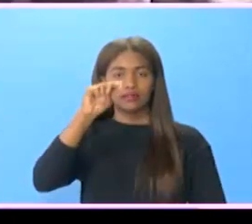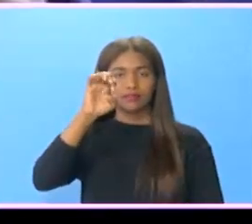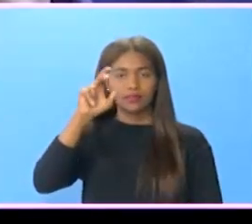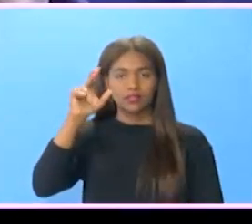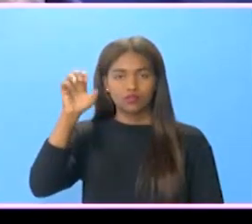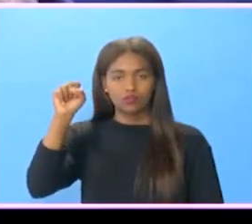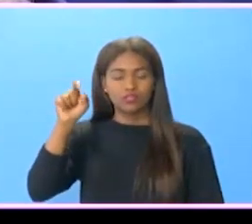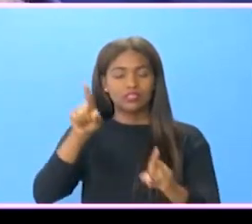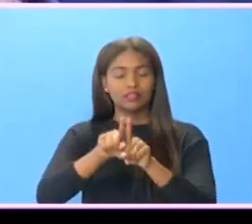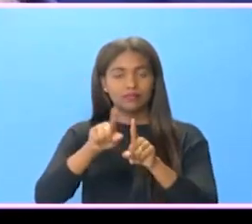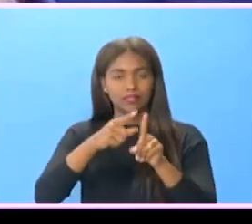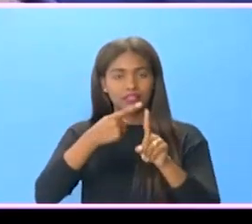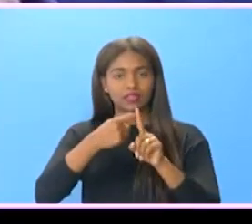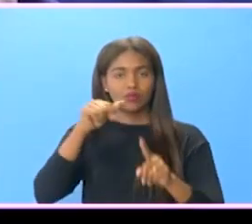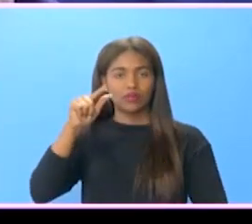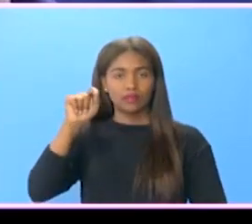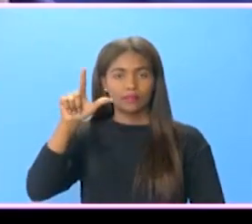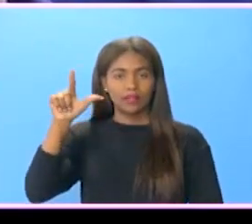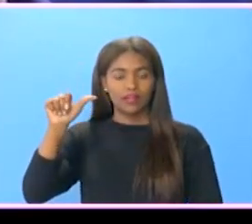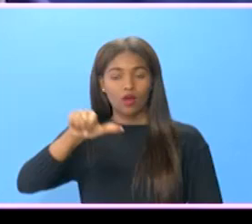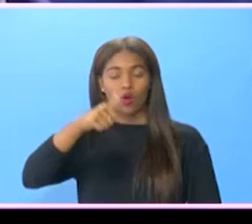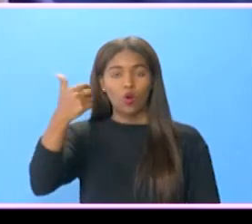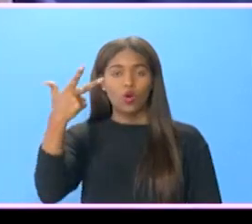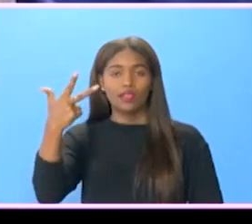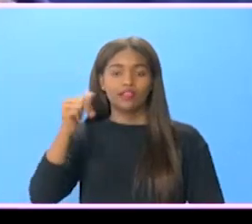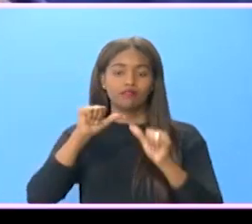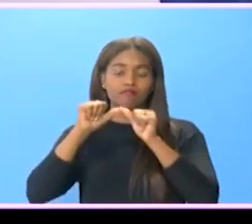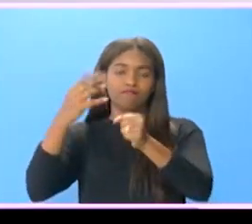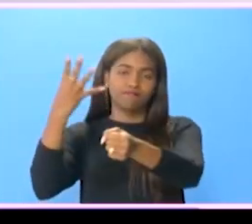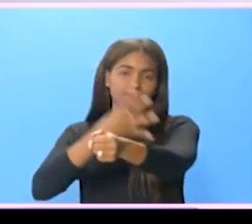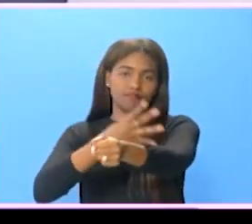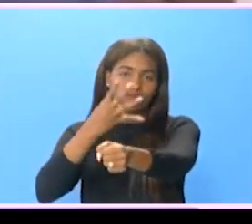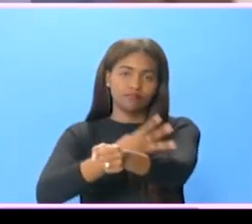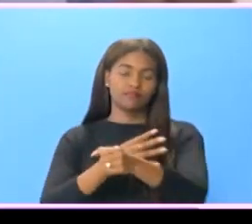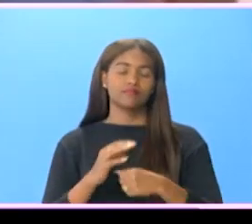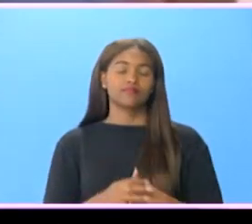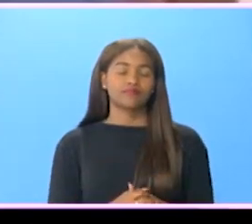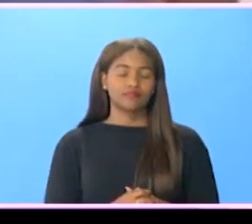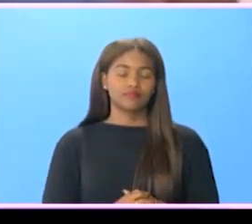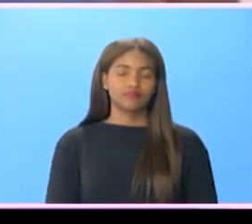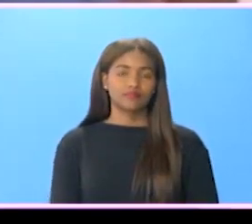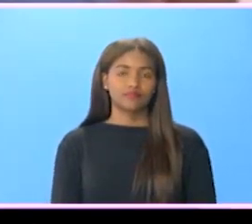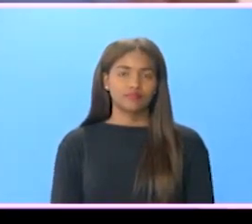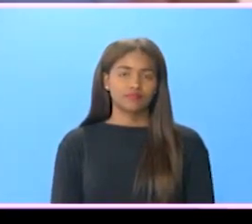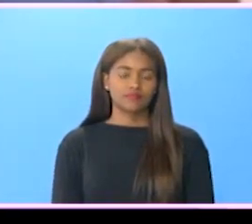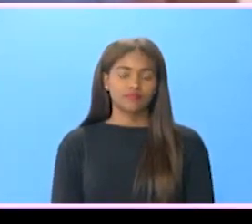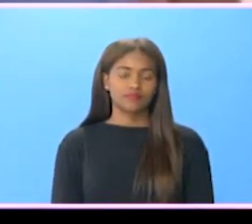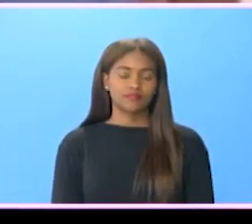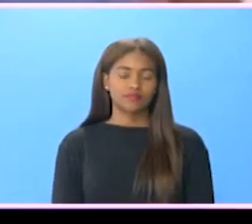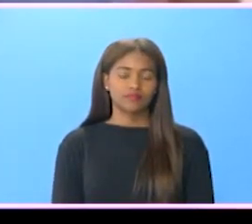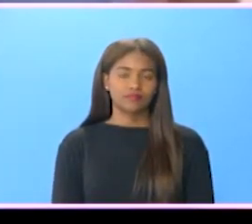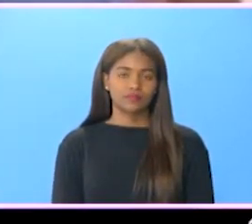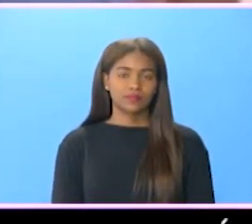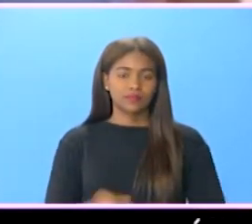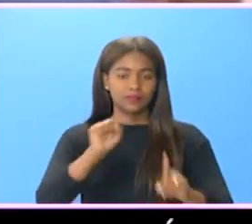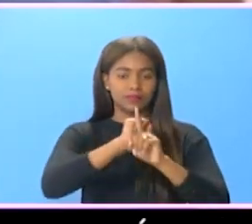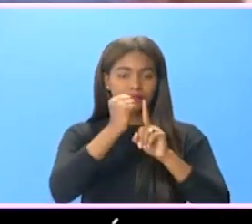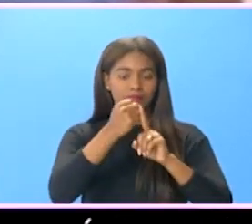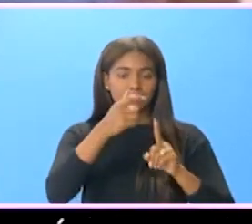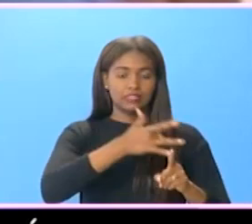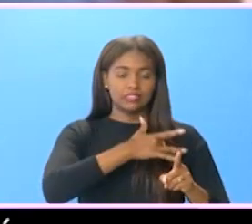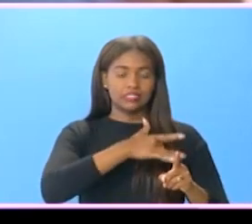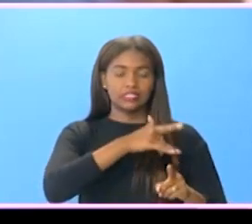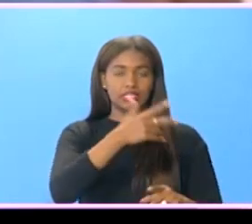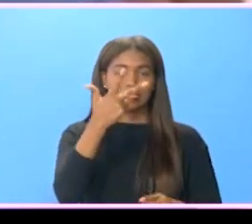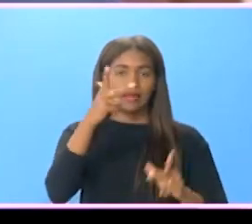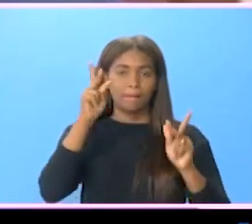Izabal y Guatemala, mientras otros 3 permanecen hospitalizados. Las condiciones de las 3 personas que están